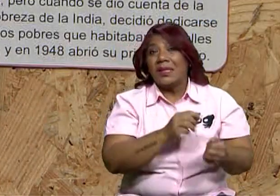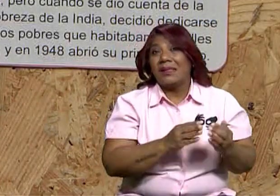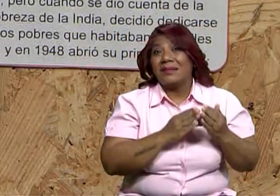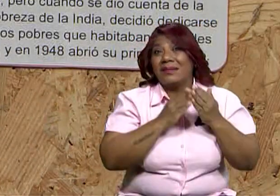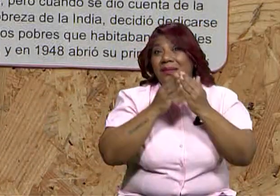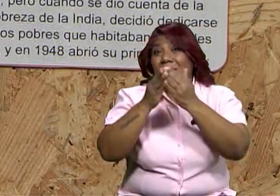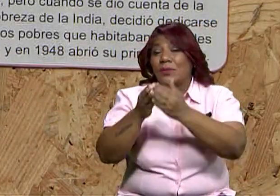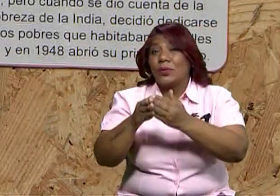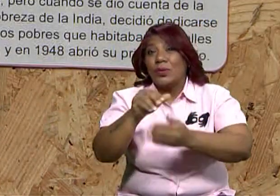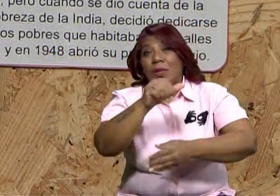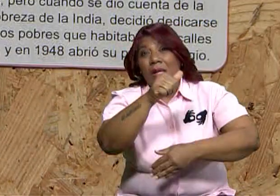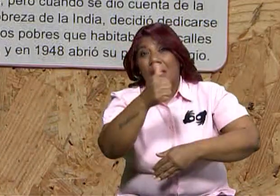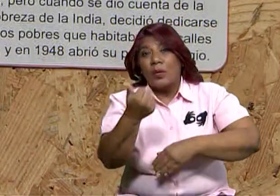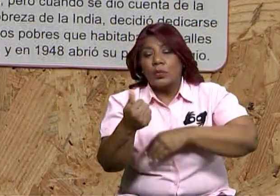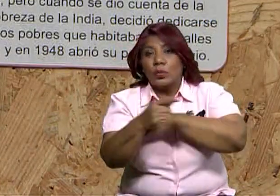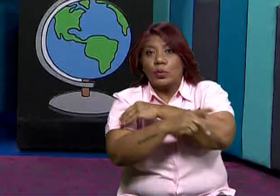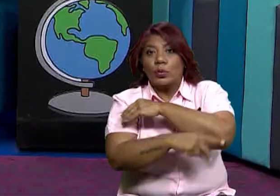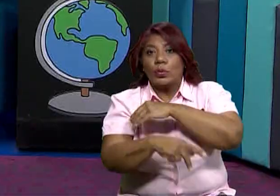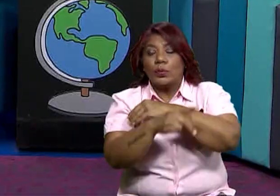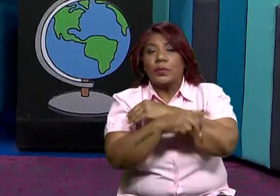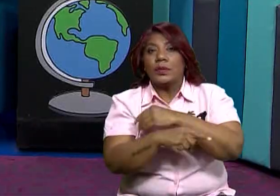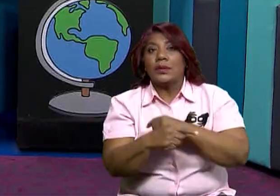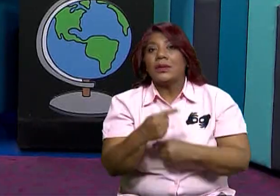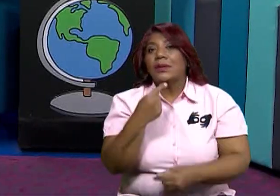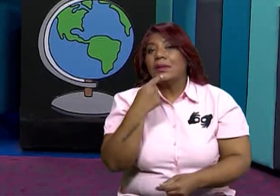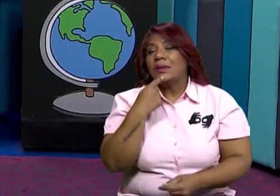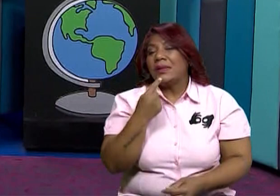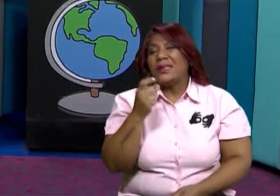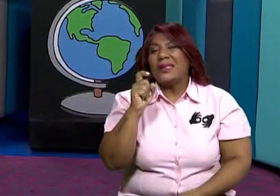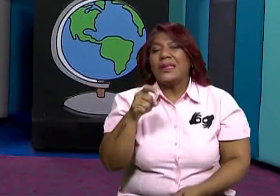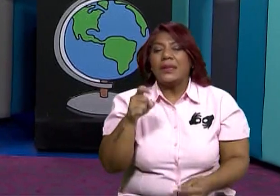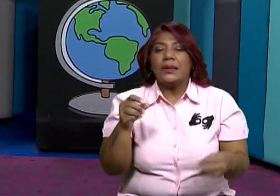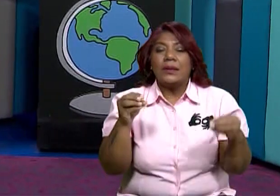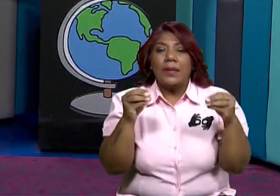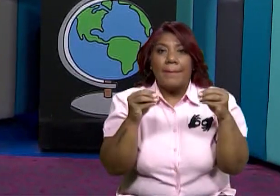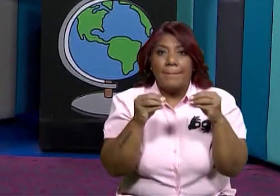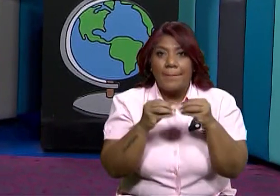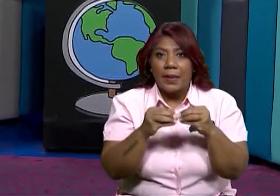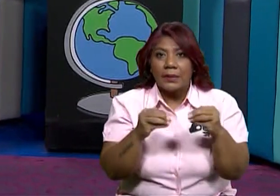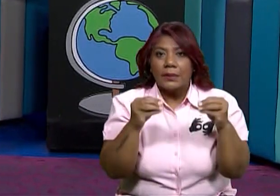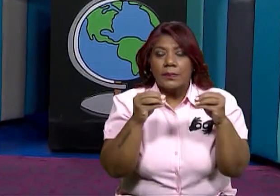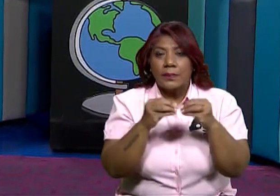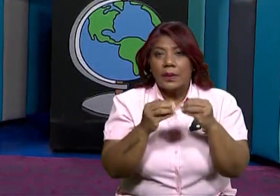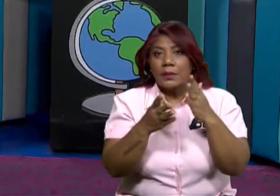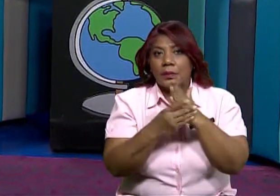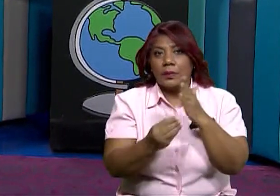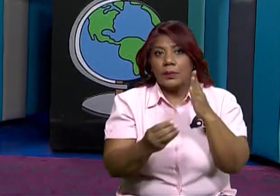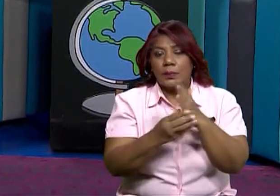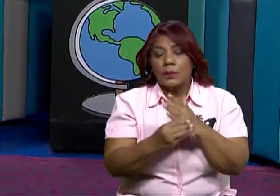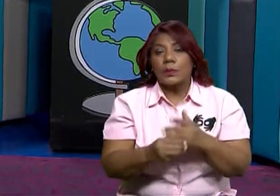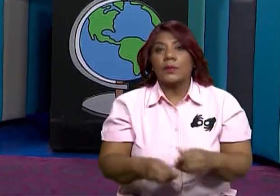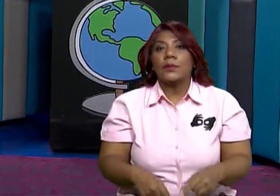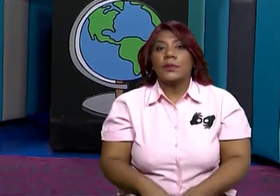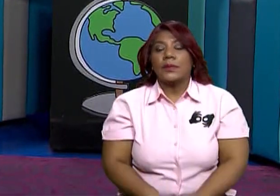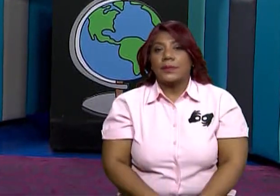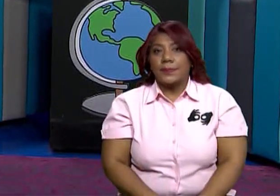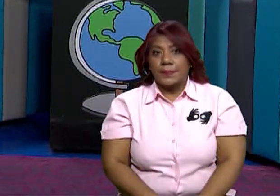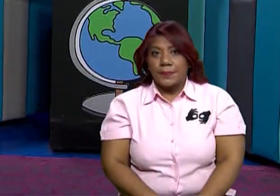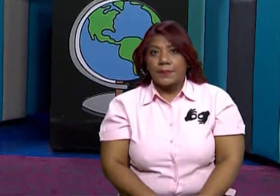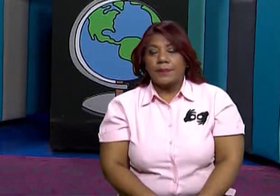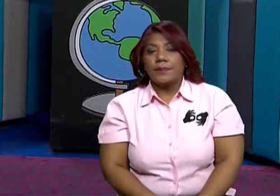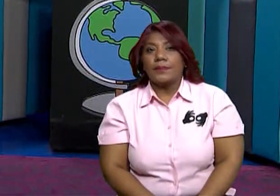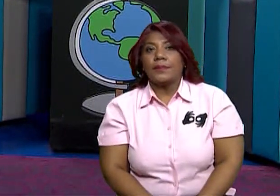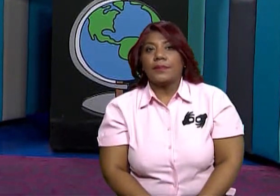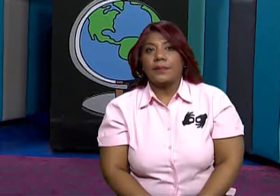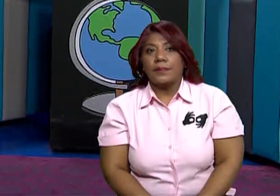da cuenta de que hay personas que necesitan mucha más ayuda. También encontramos otra